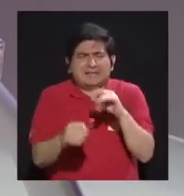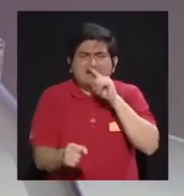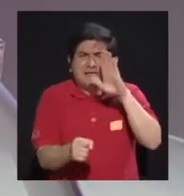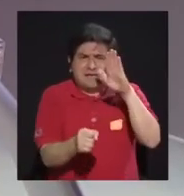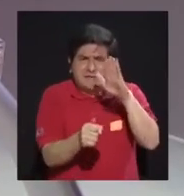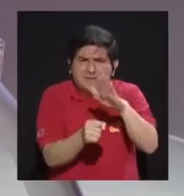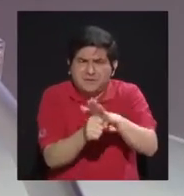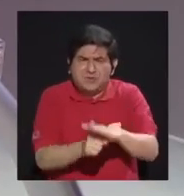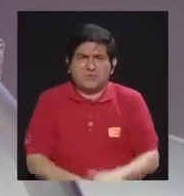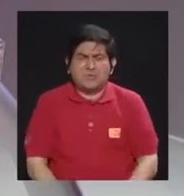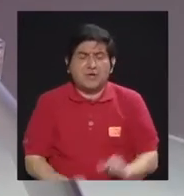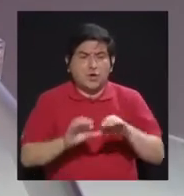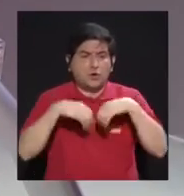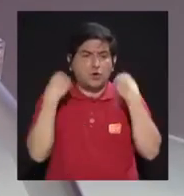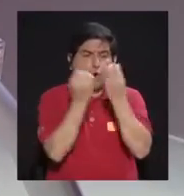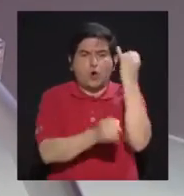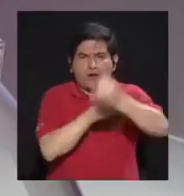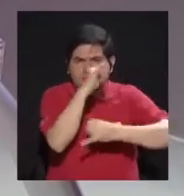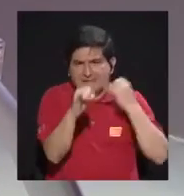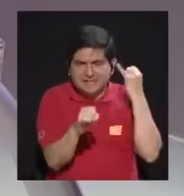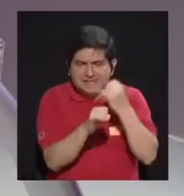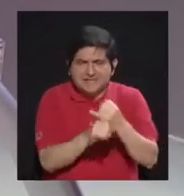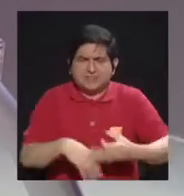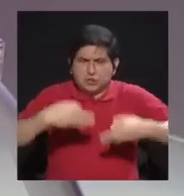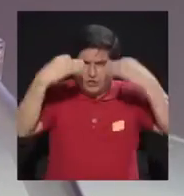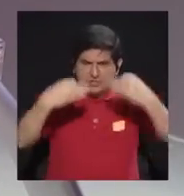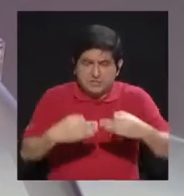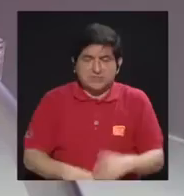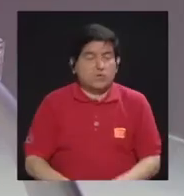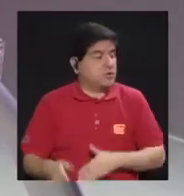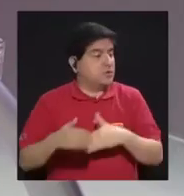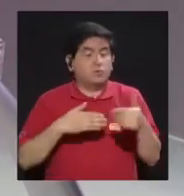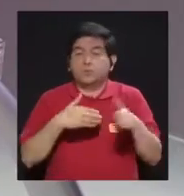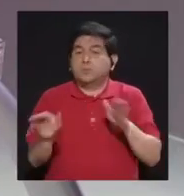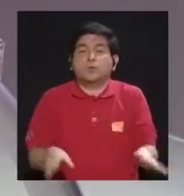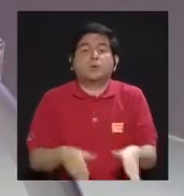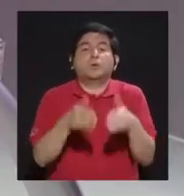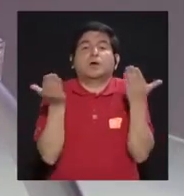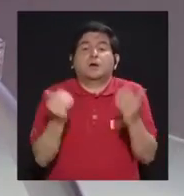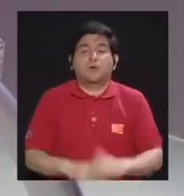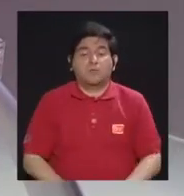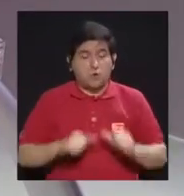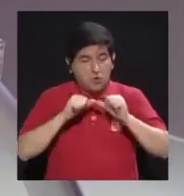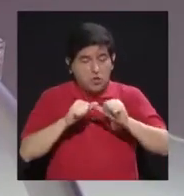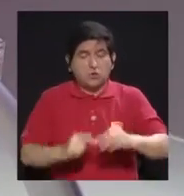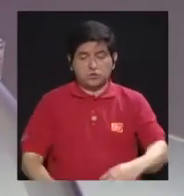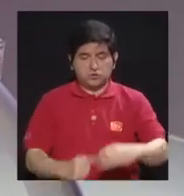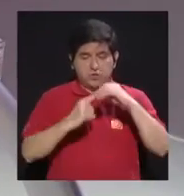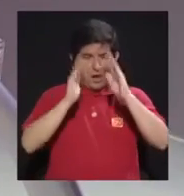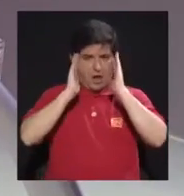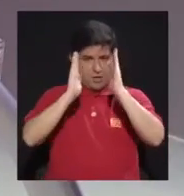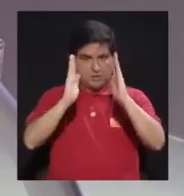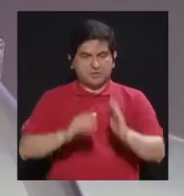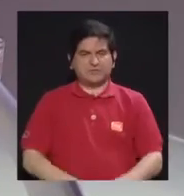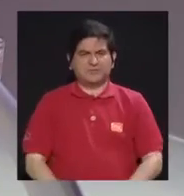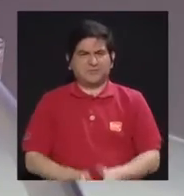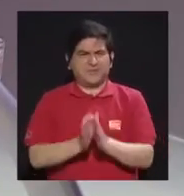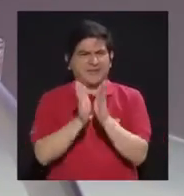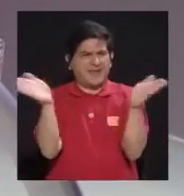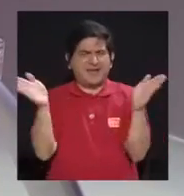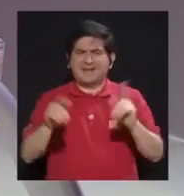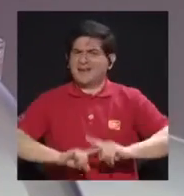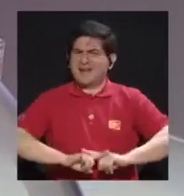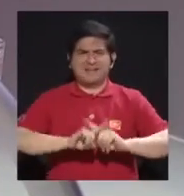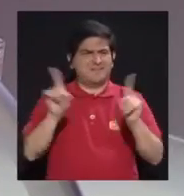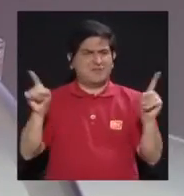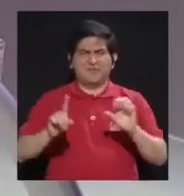medidas de los organismos internacionales a costa de lo que sea, y esa sigue siendo la prioridad. En general no se